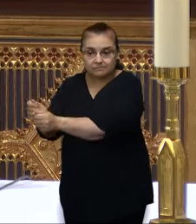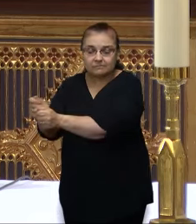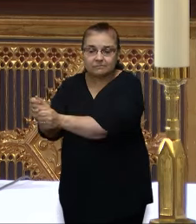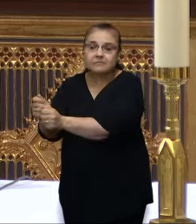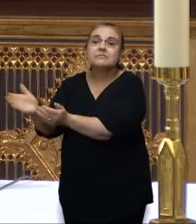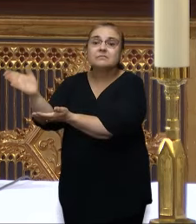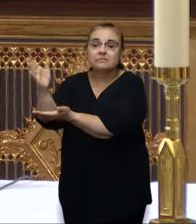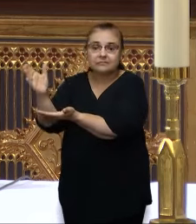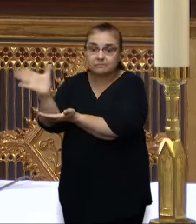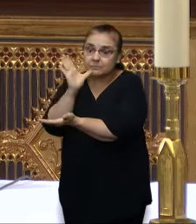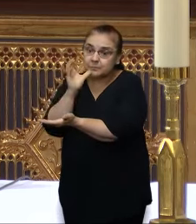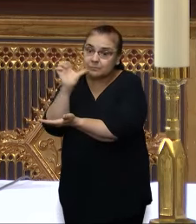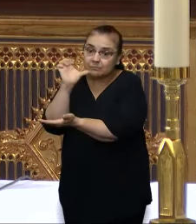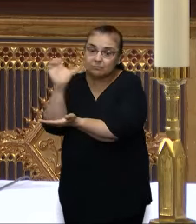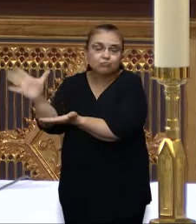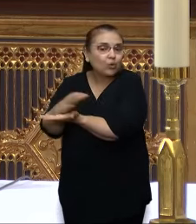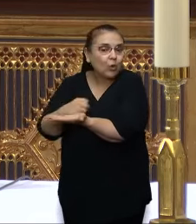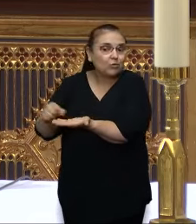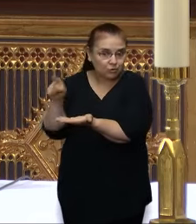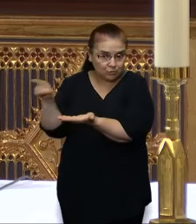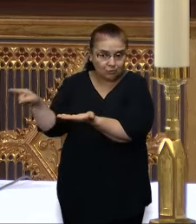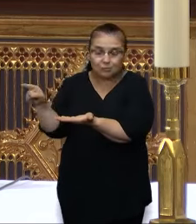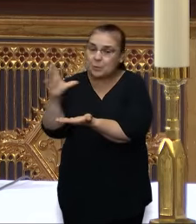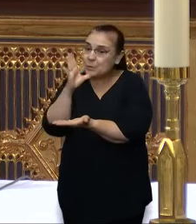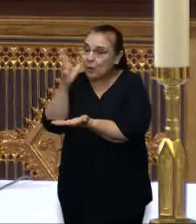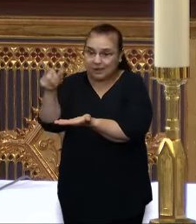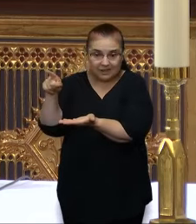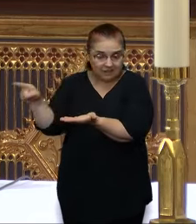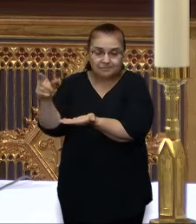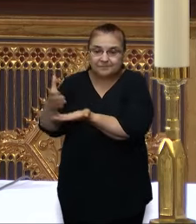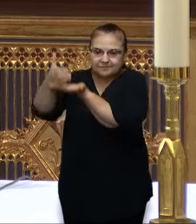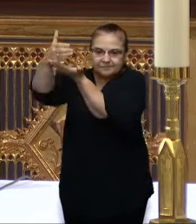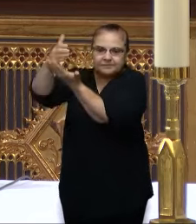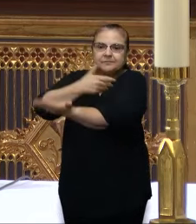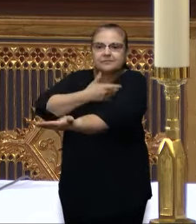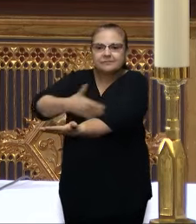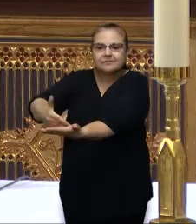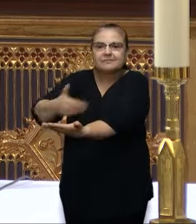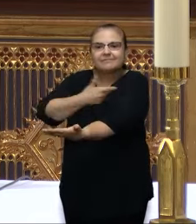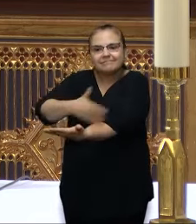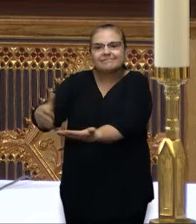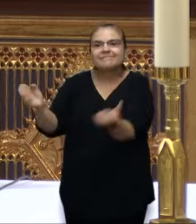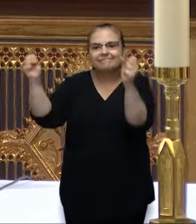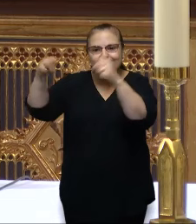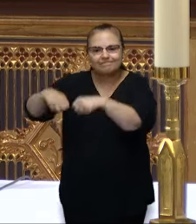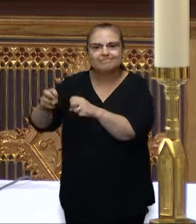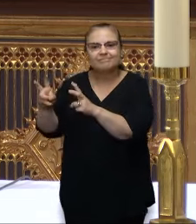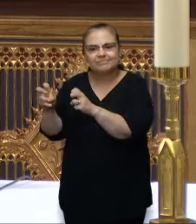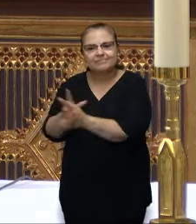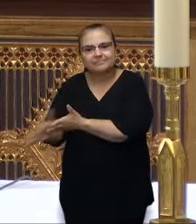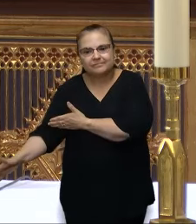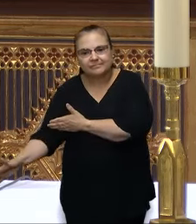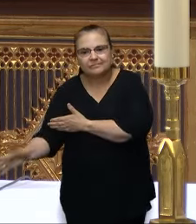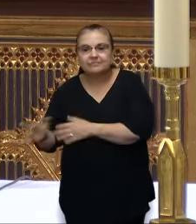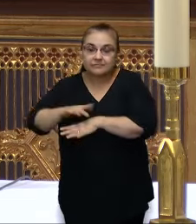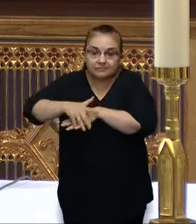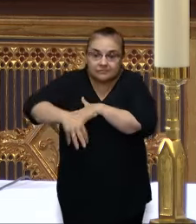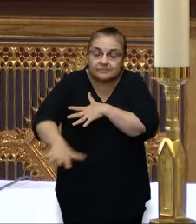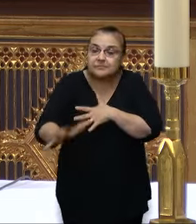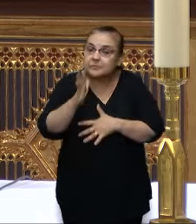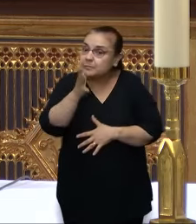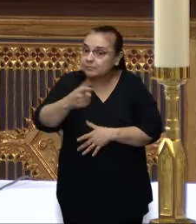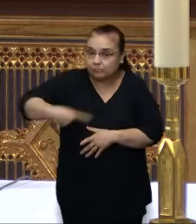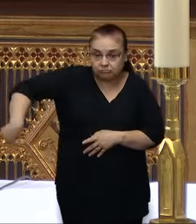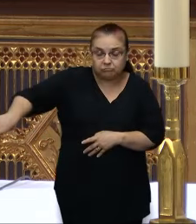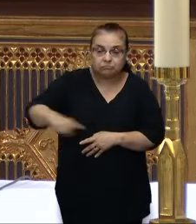tomad y bebed todos de él porque este es el cáliz de mi sangre Sangre de la alianza nueva y eterna que